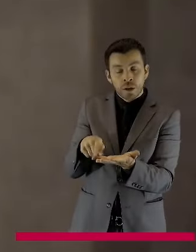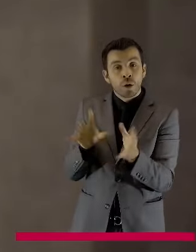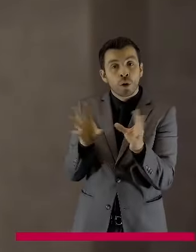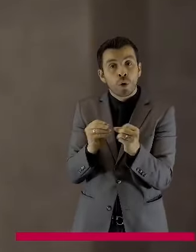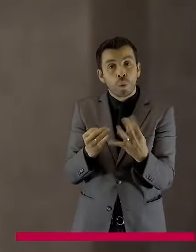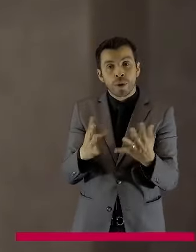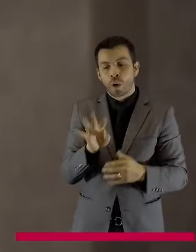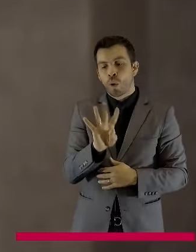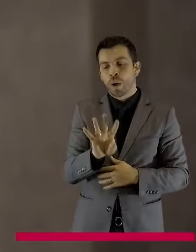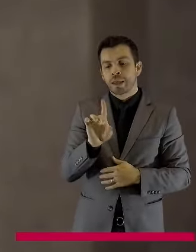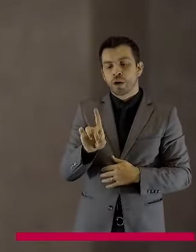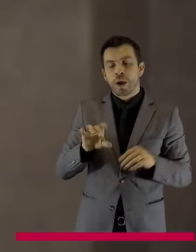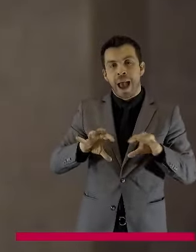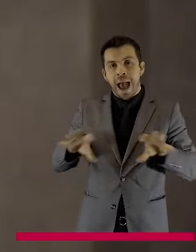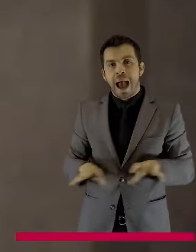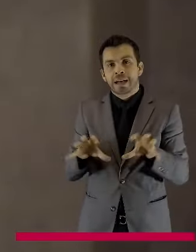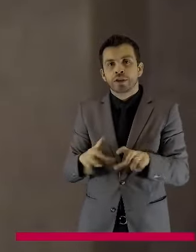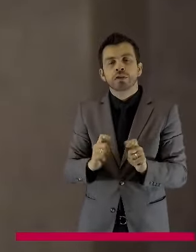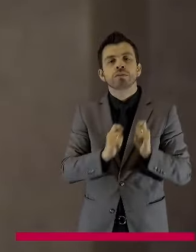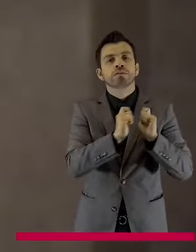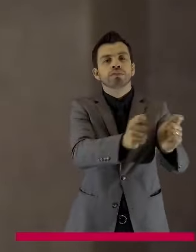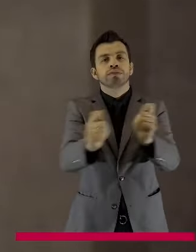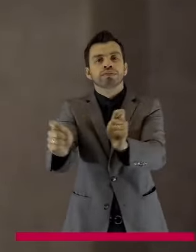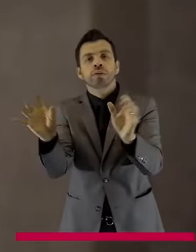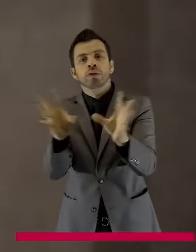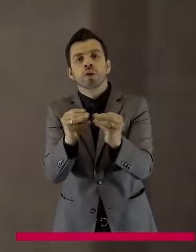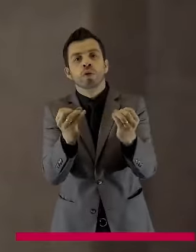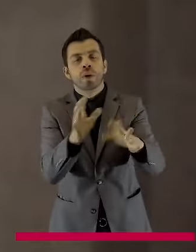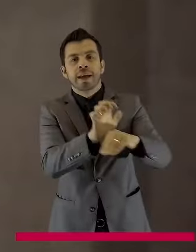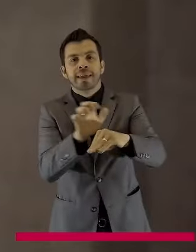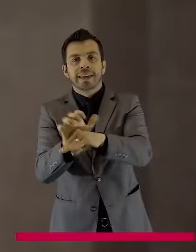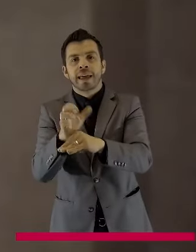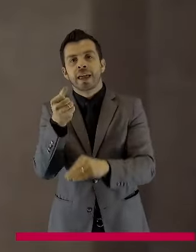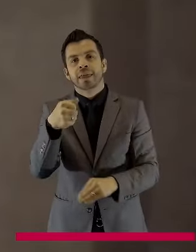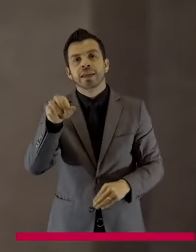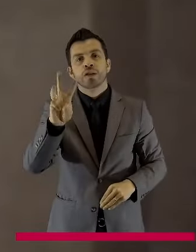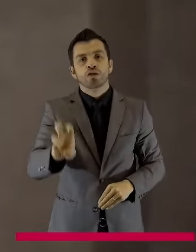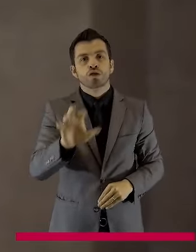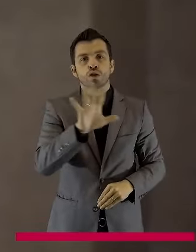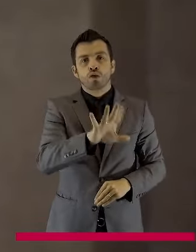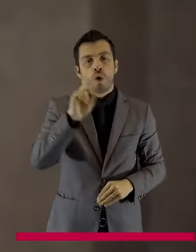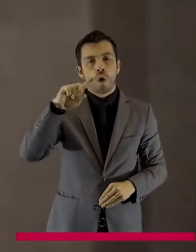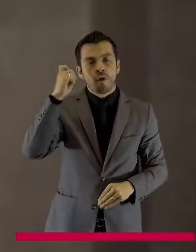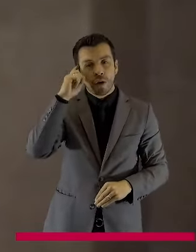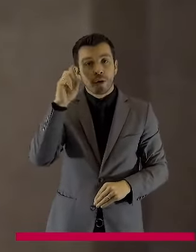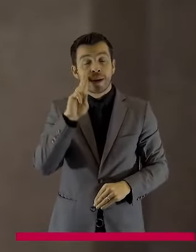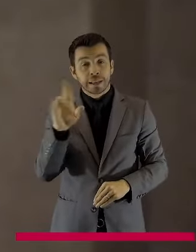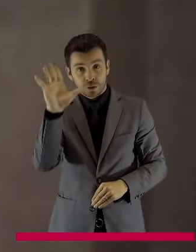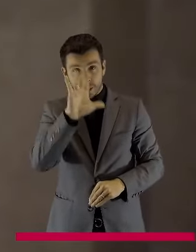41 acciones a cargo de 18 entidades del gobierno nacional.